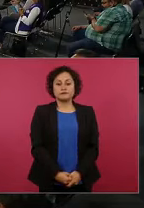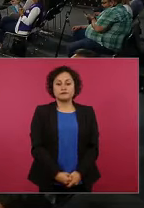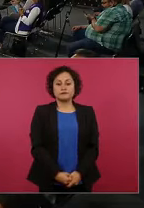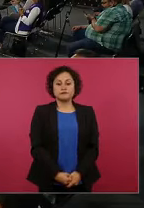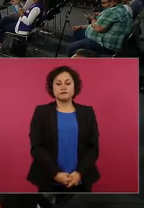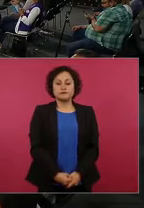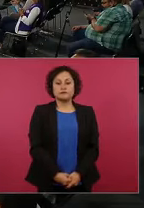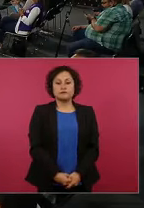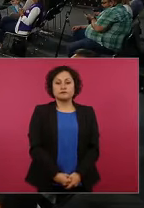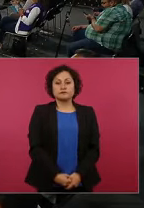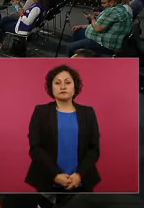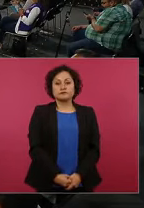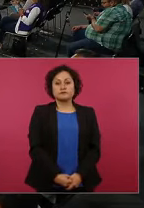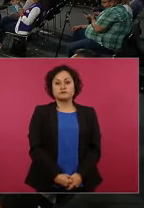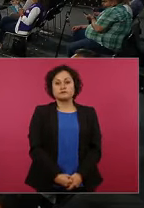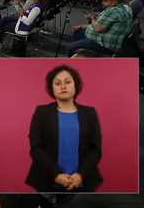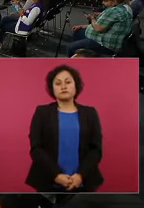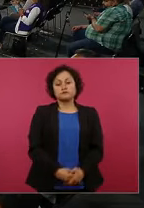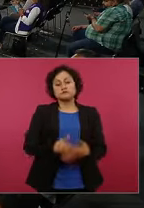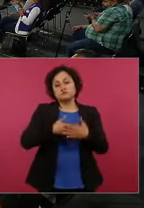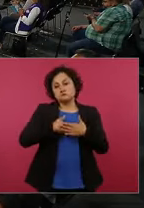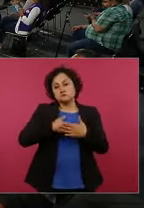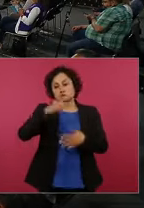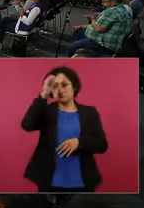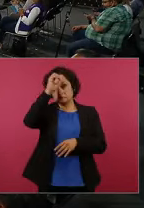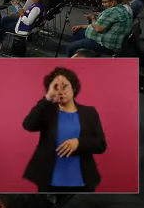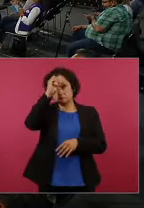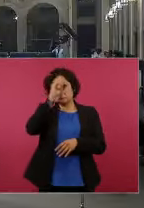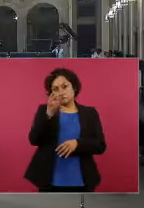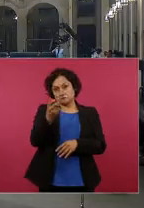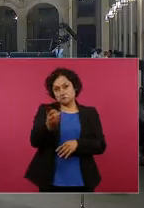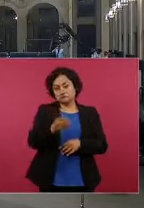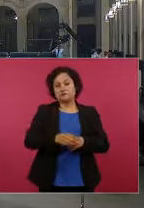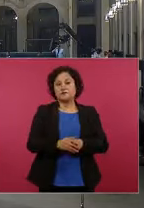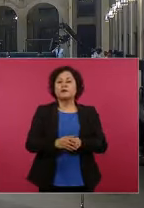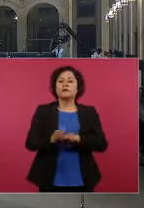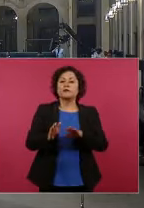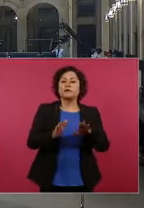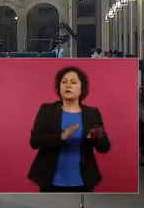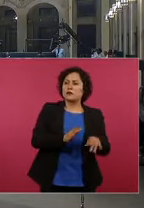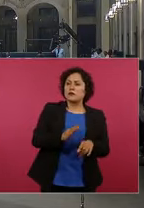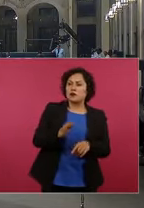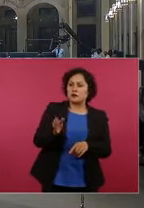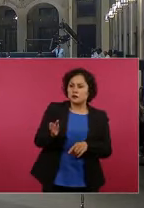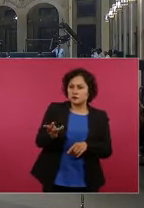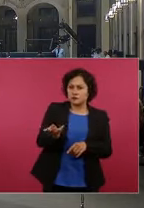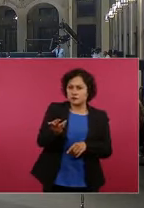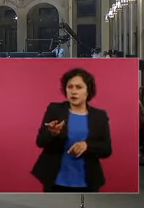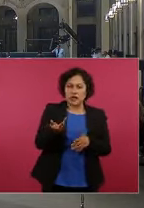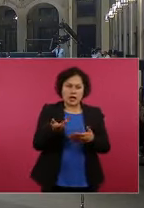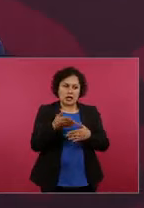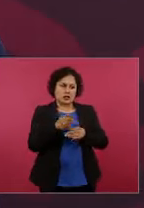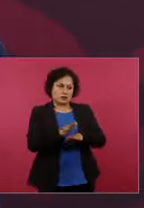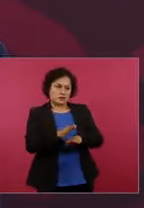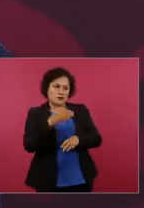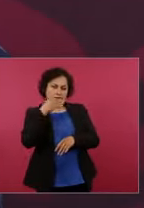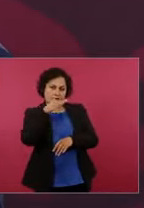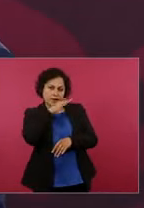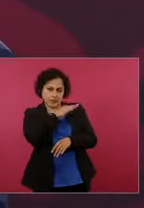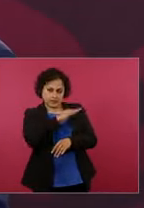esa es mi opinión. Presidente, ¿y qué pasaría sobre si el nos... maíz